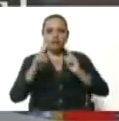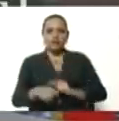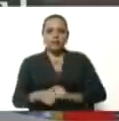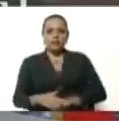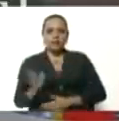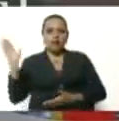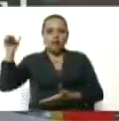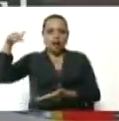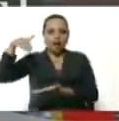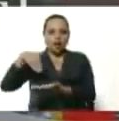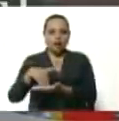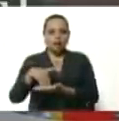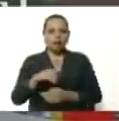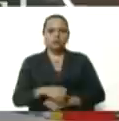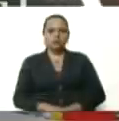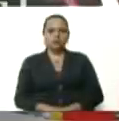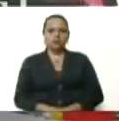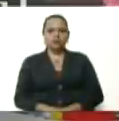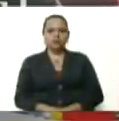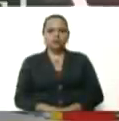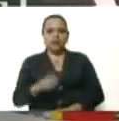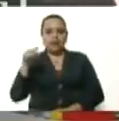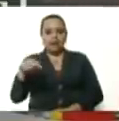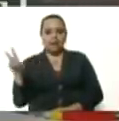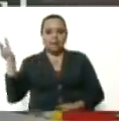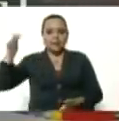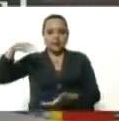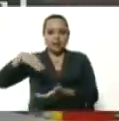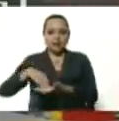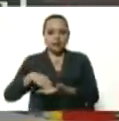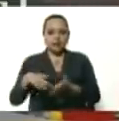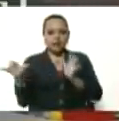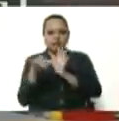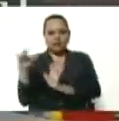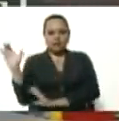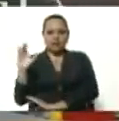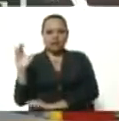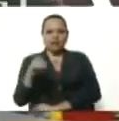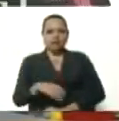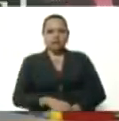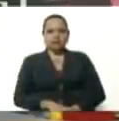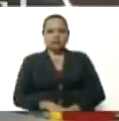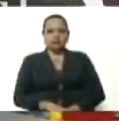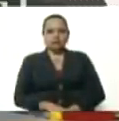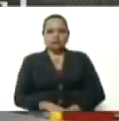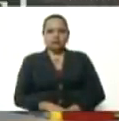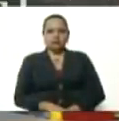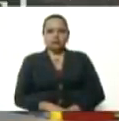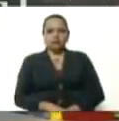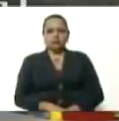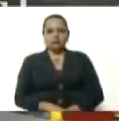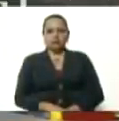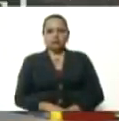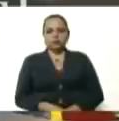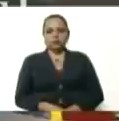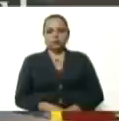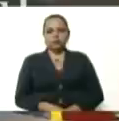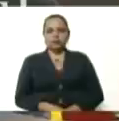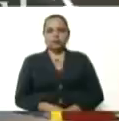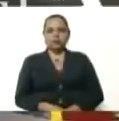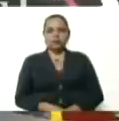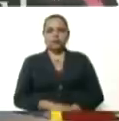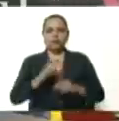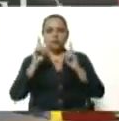Aragua, aquí en Miranda, en la zona capitalina del estado Miranda,